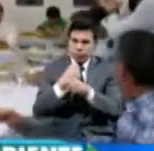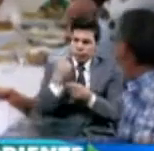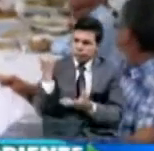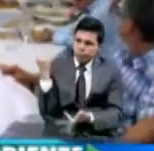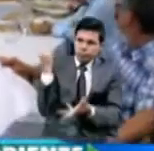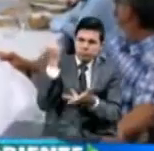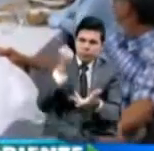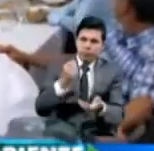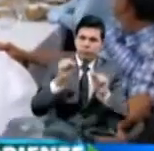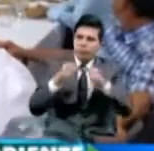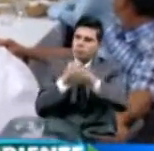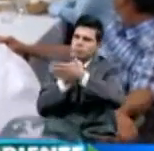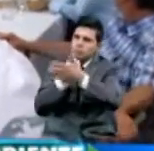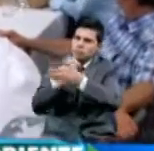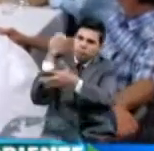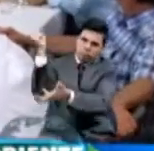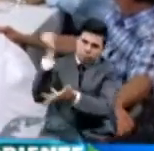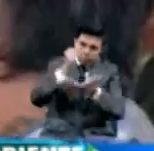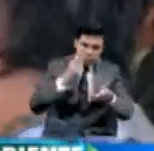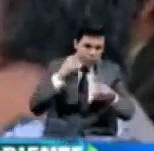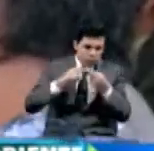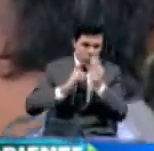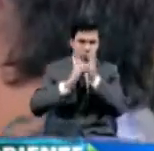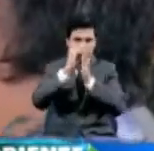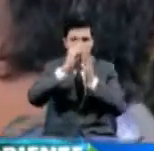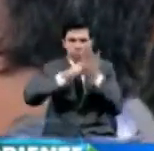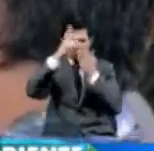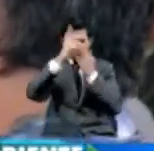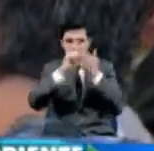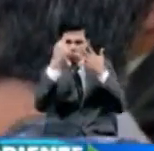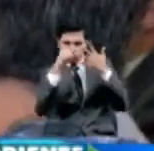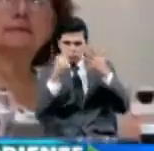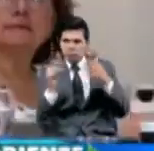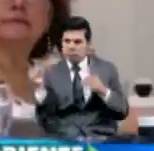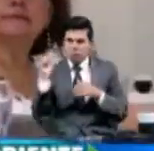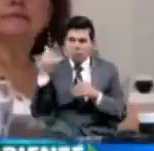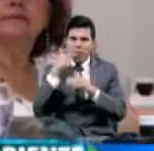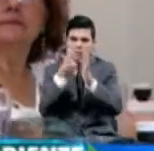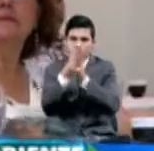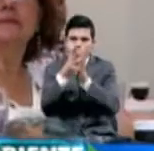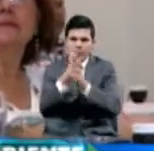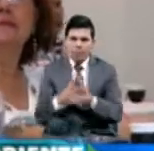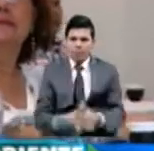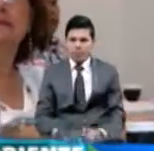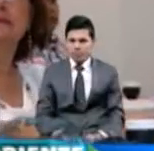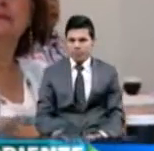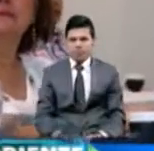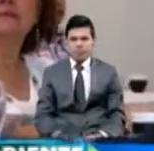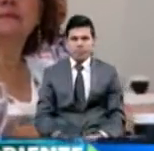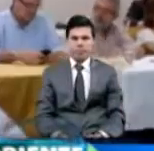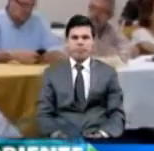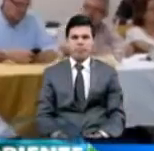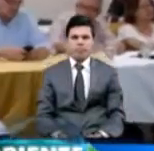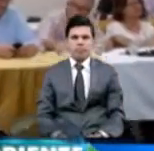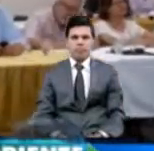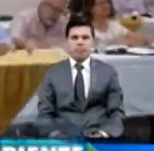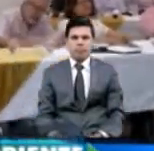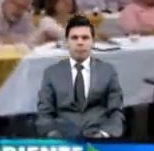recursos que permitan el desarrollo de estos proyectos viales. Escuchemos lo que dijo. Inicialmente se pensaba